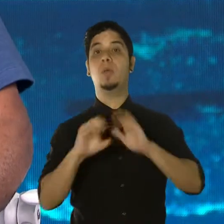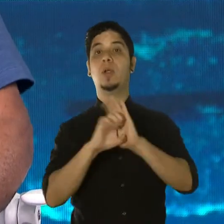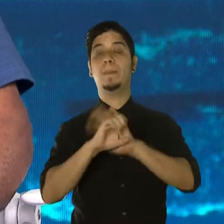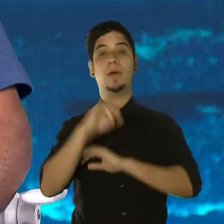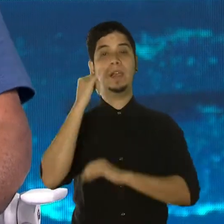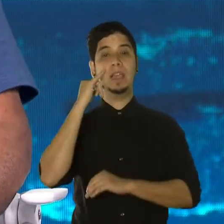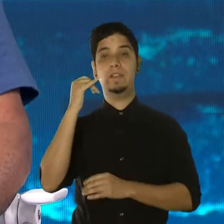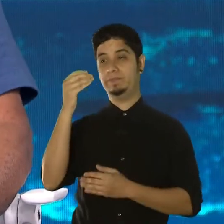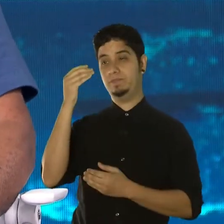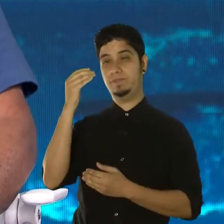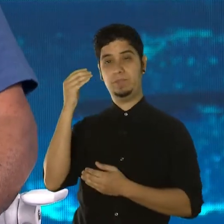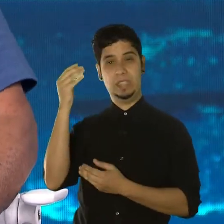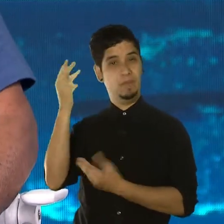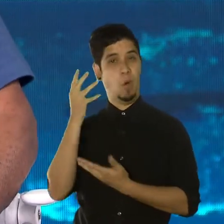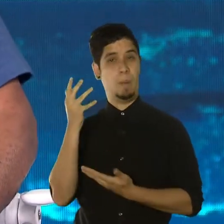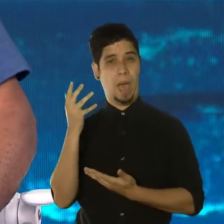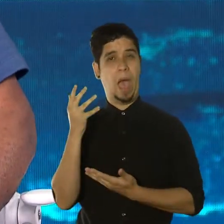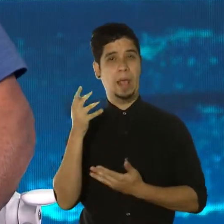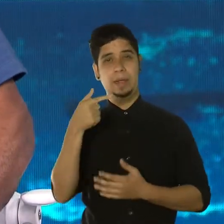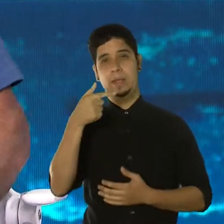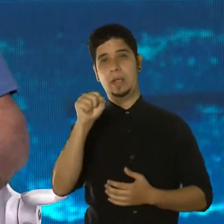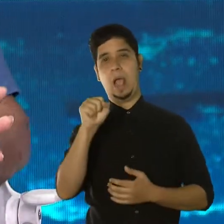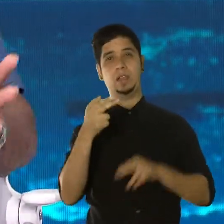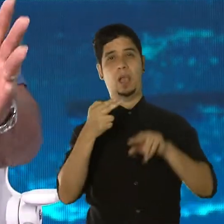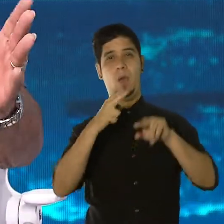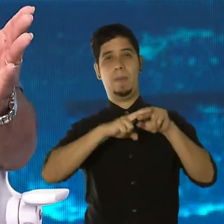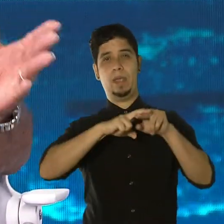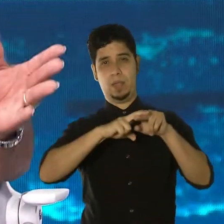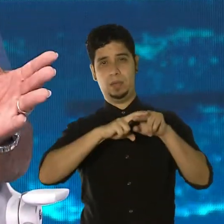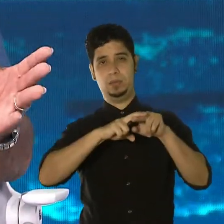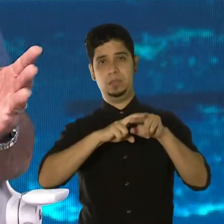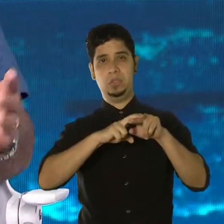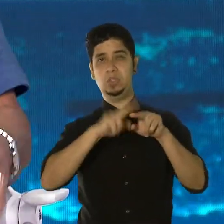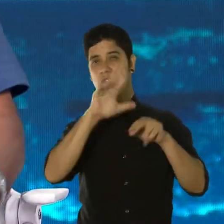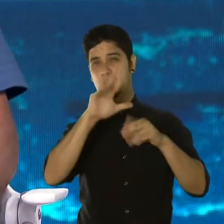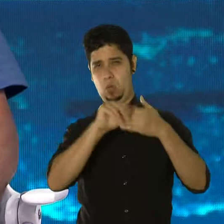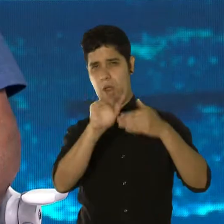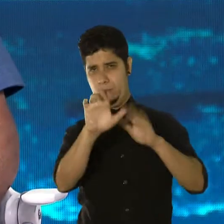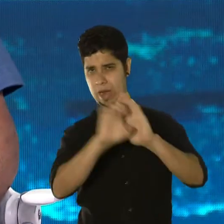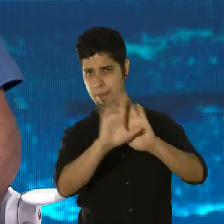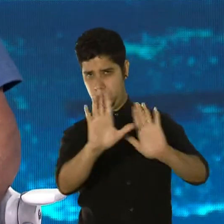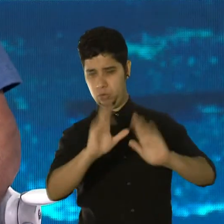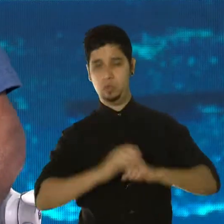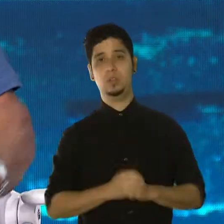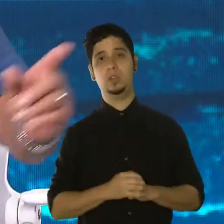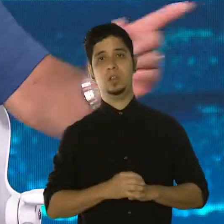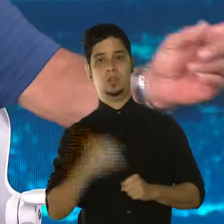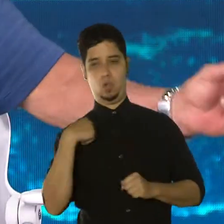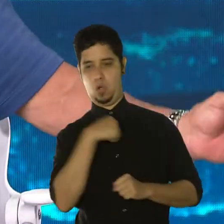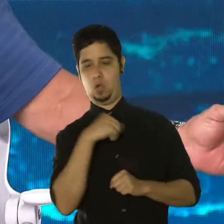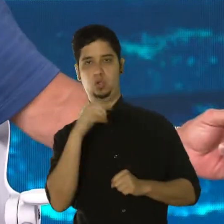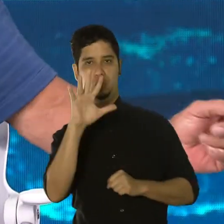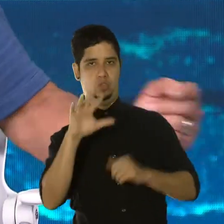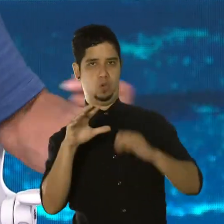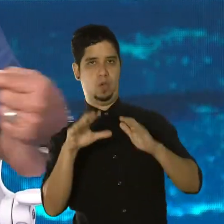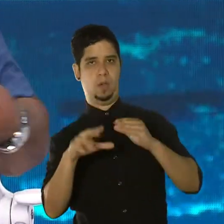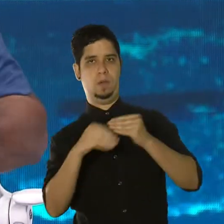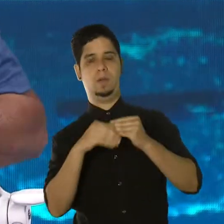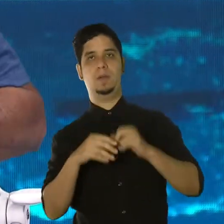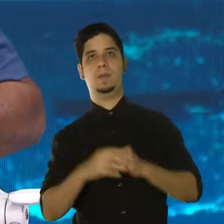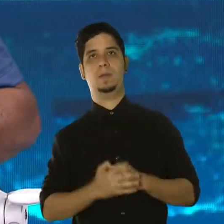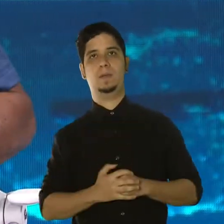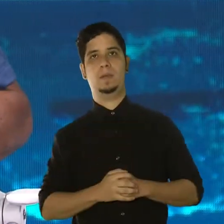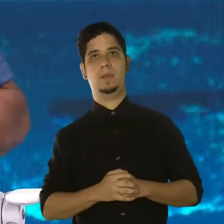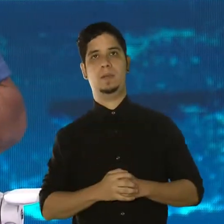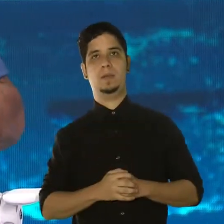gas sube, un ejemplo, si dijeran $5 y nosotros subiéramos 5, pero el mayorista nos subiera a